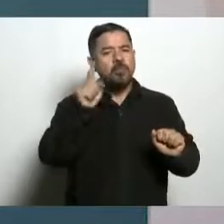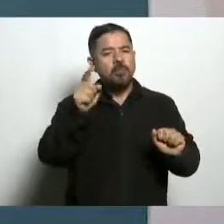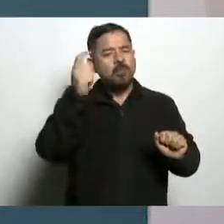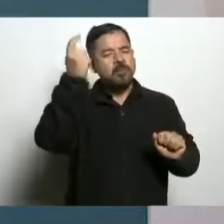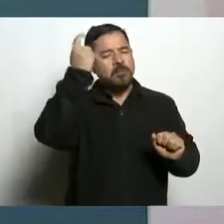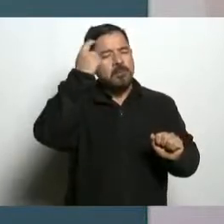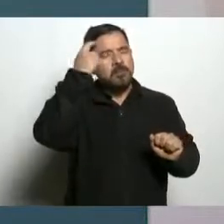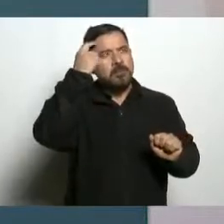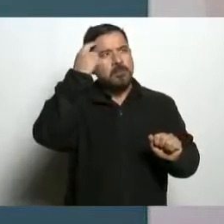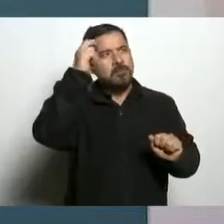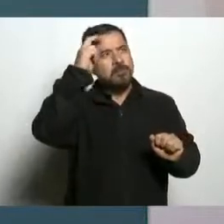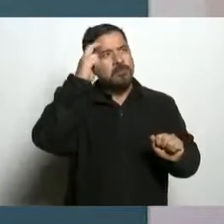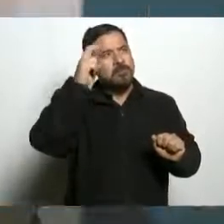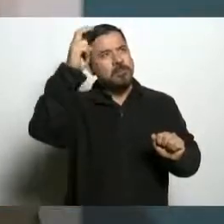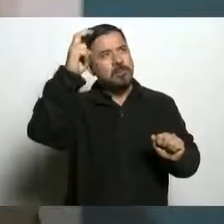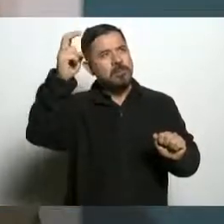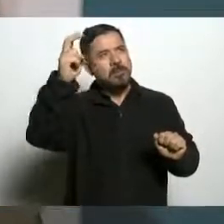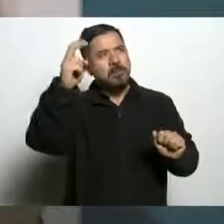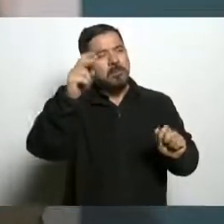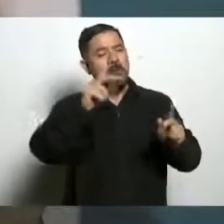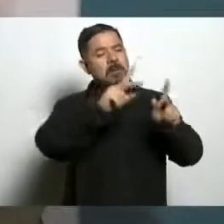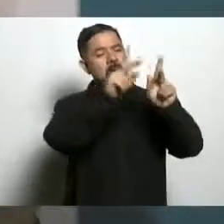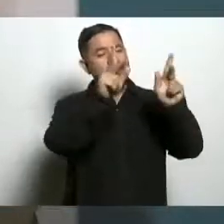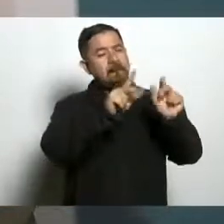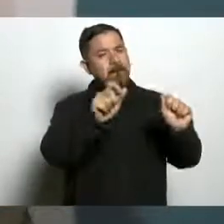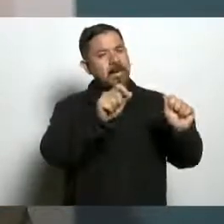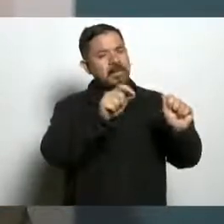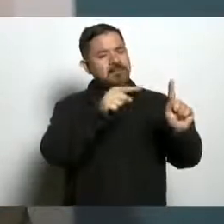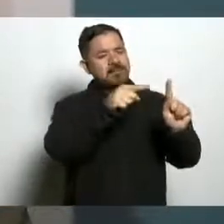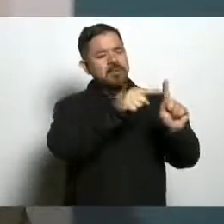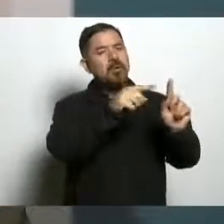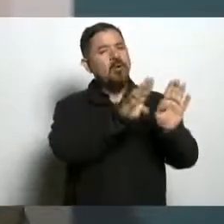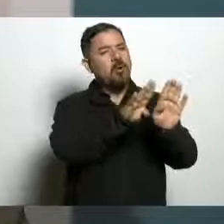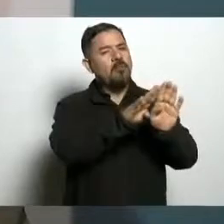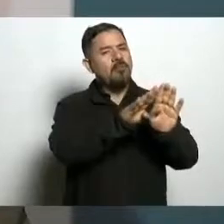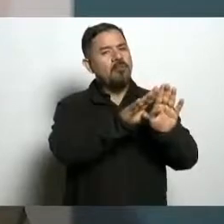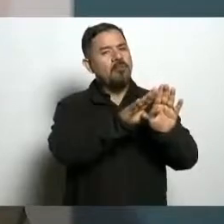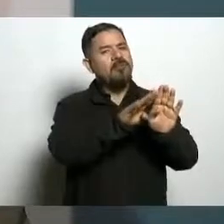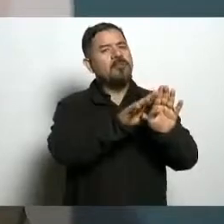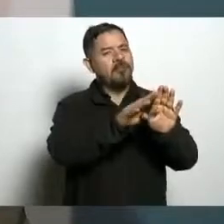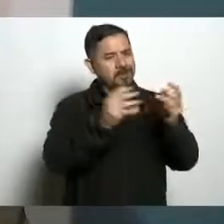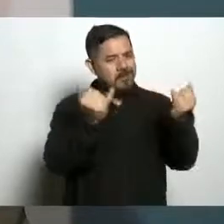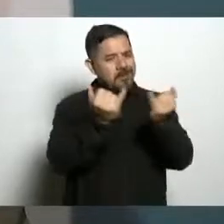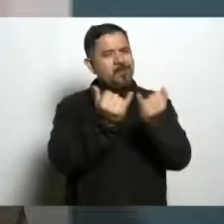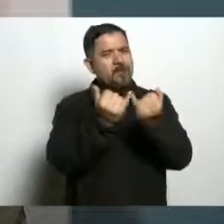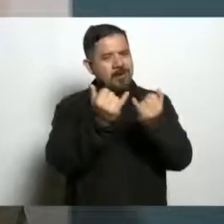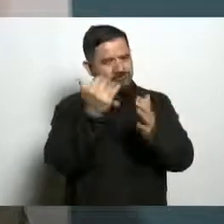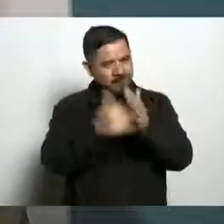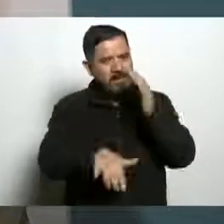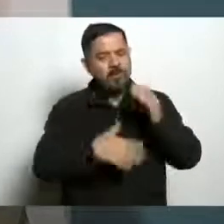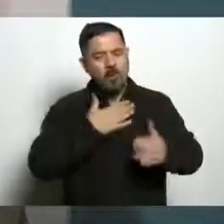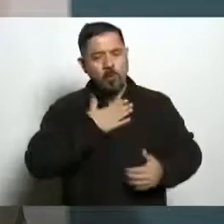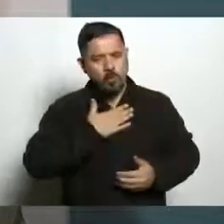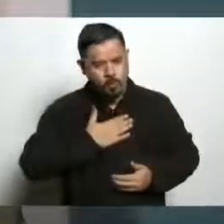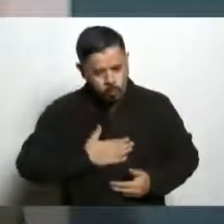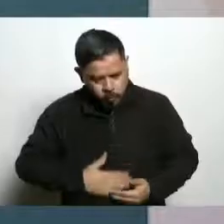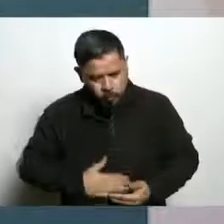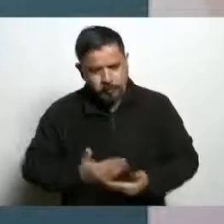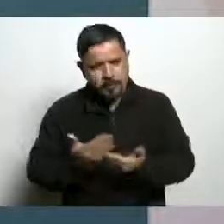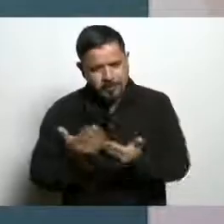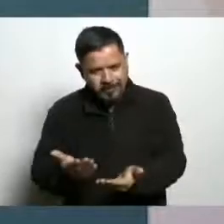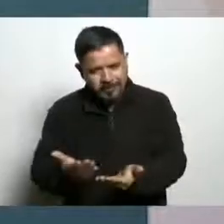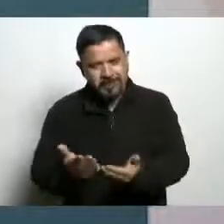criterio de que la paz es fruto de la justicia. Por eso me da mucho gusto que se tenga